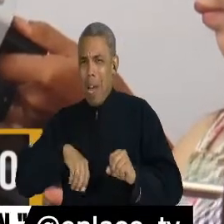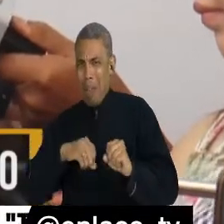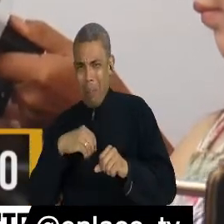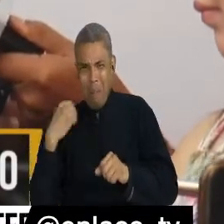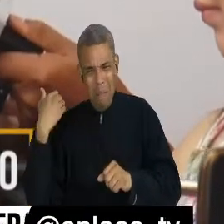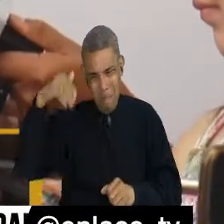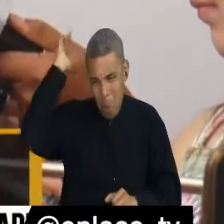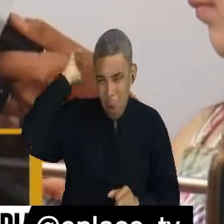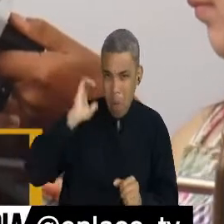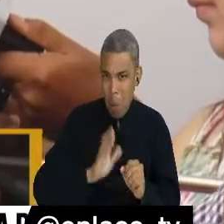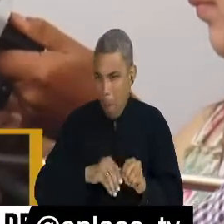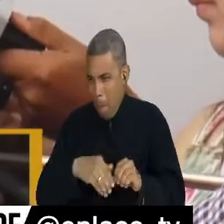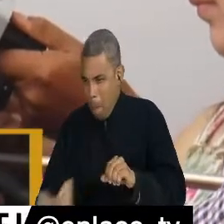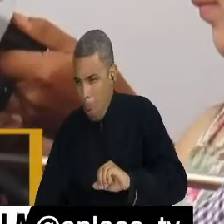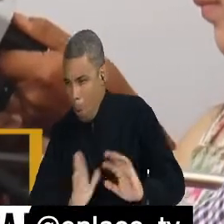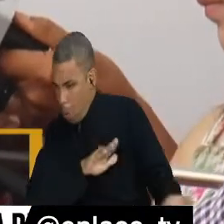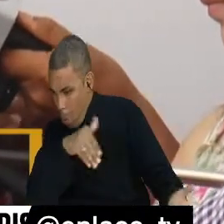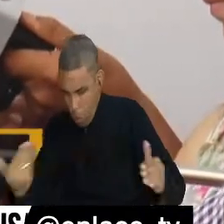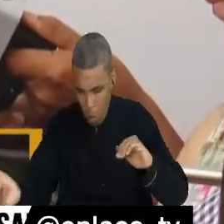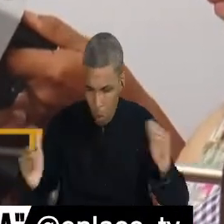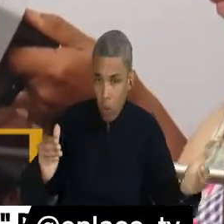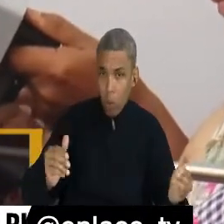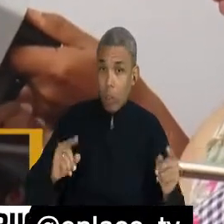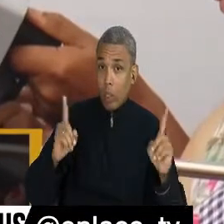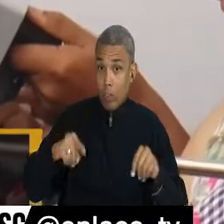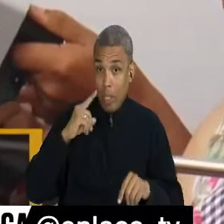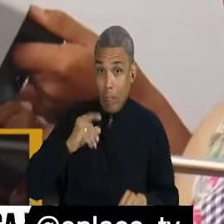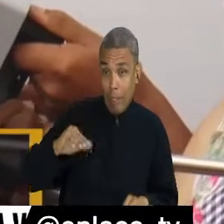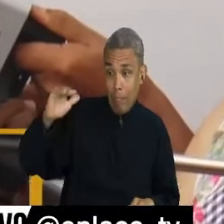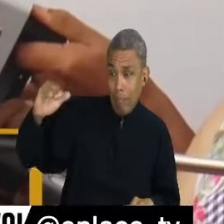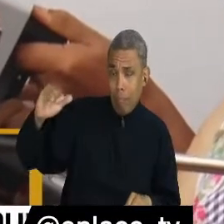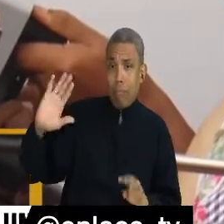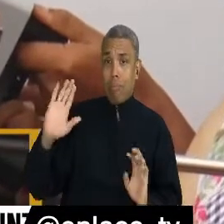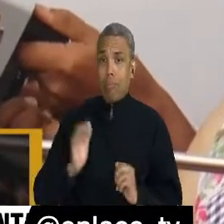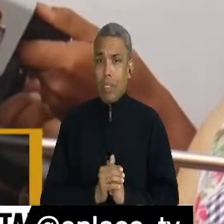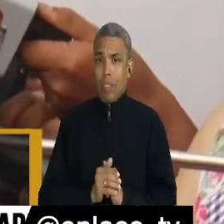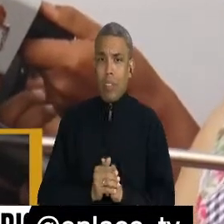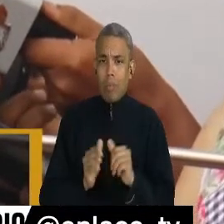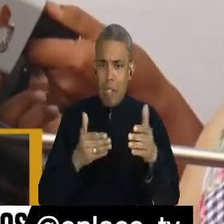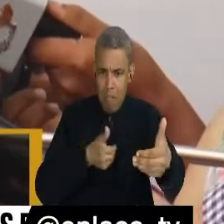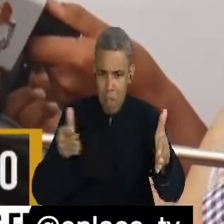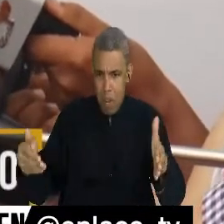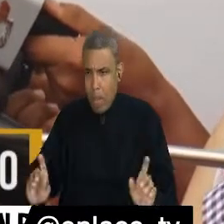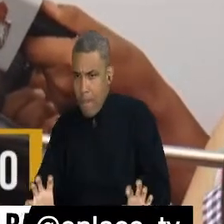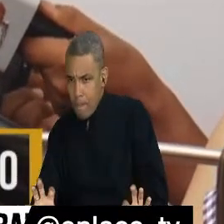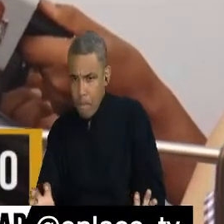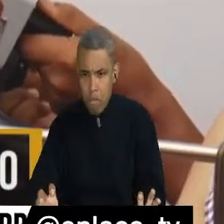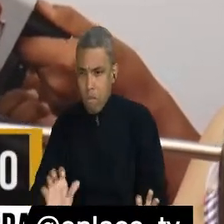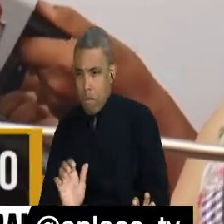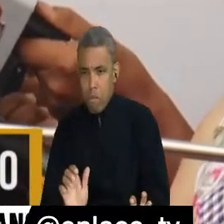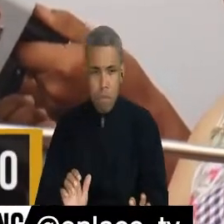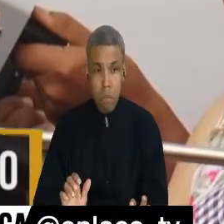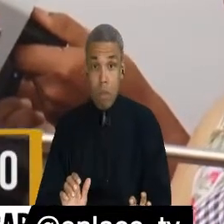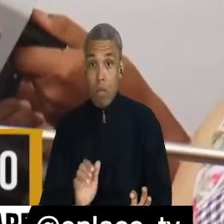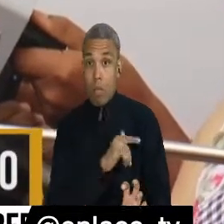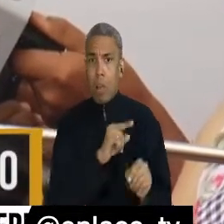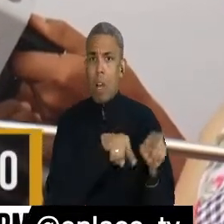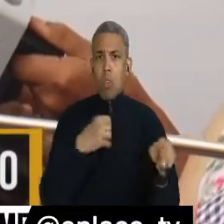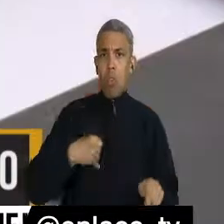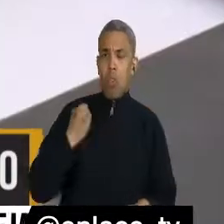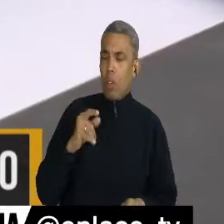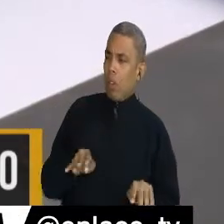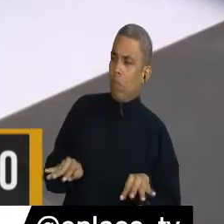robarse una cabina del sonido, que gracias a que iban pasando unos jóvenes en el lugar, ellos huyeron y la dejaron amarrada con un mantel en el